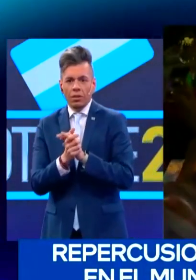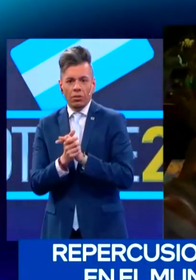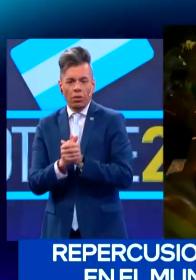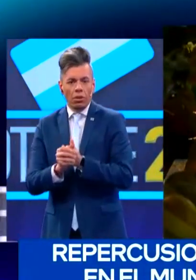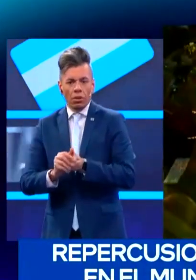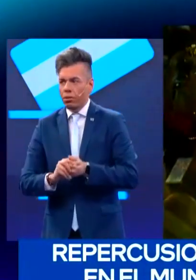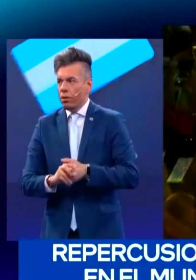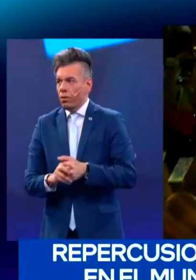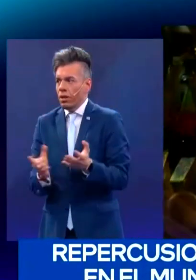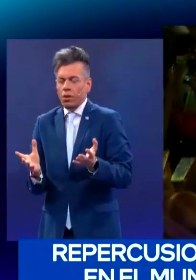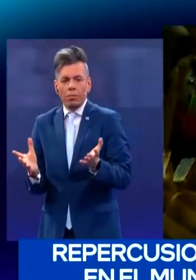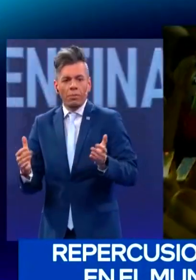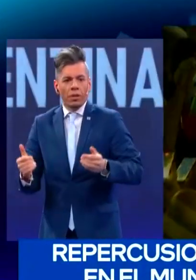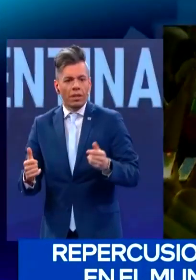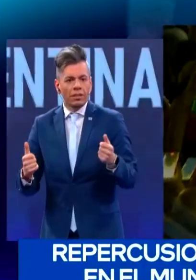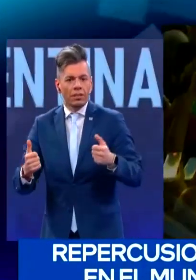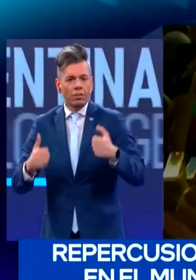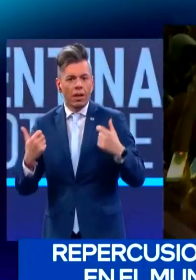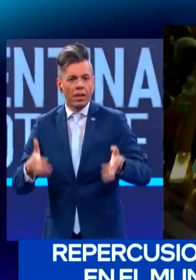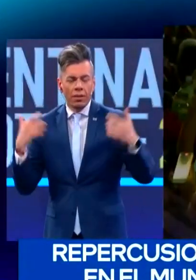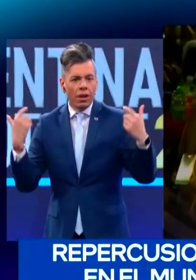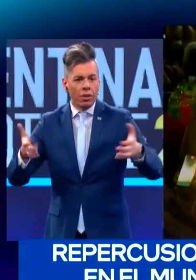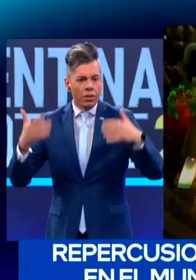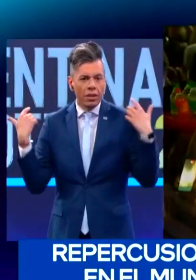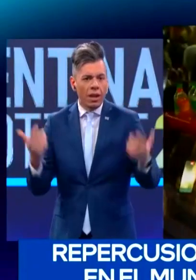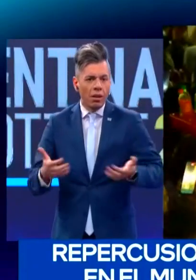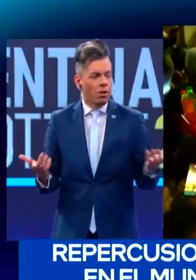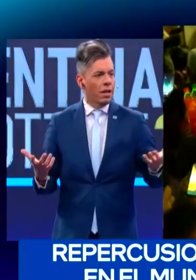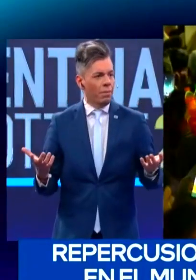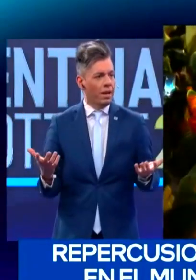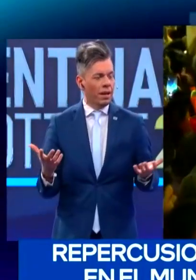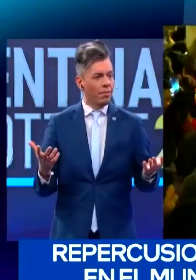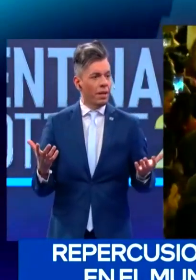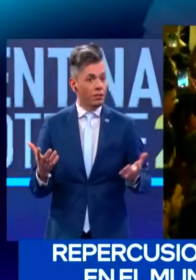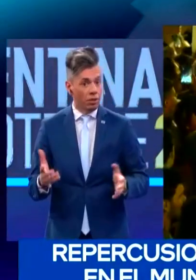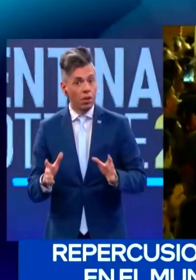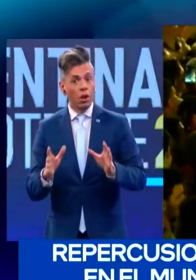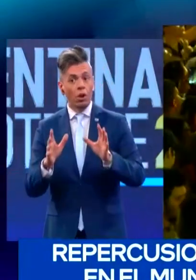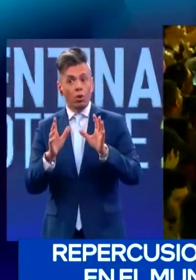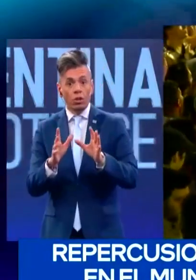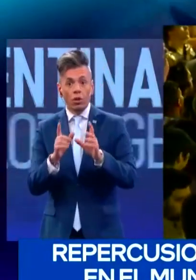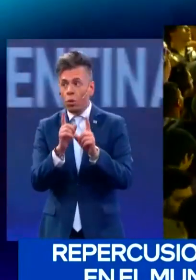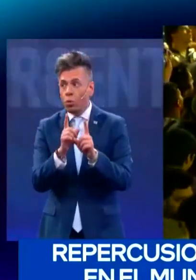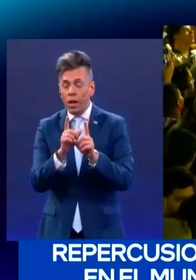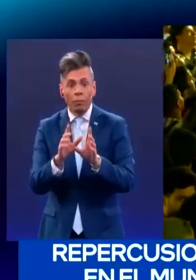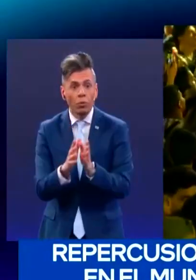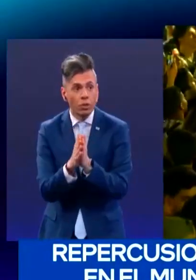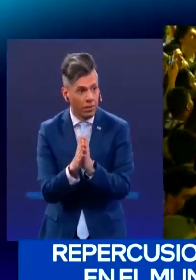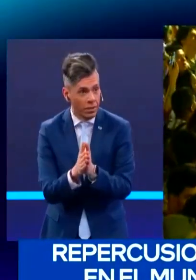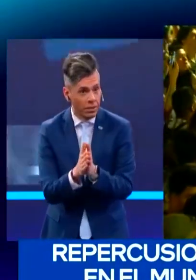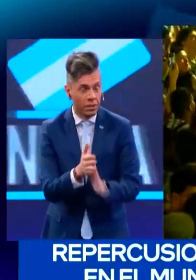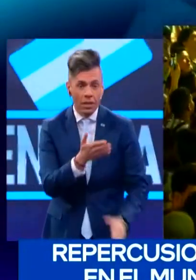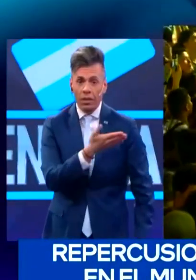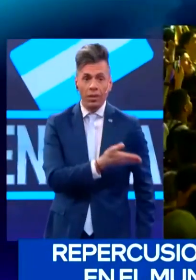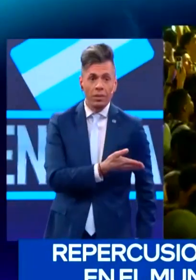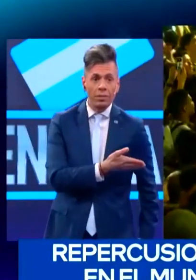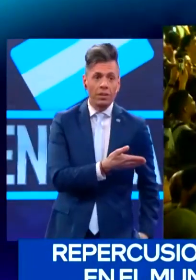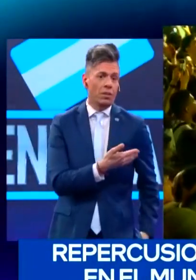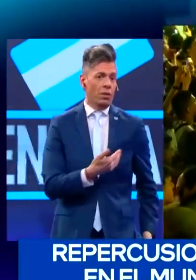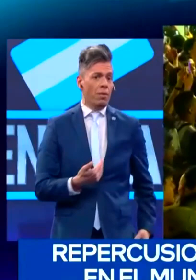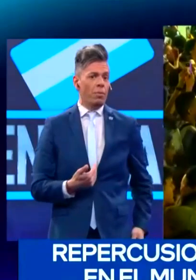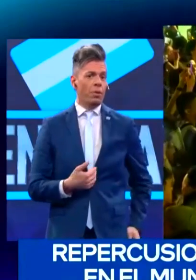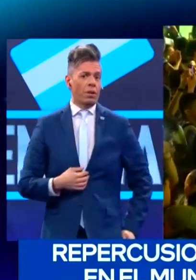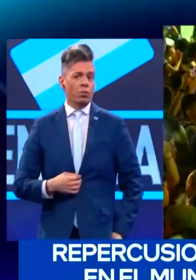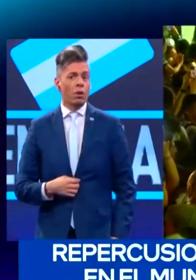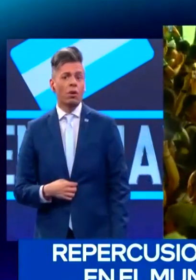decía, yo no voy a votar al normal porque necesito a alguien que venga con ideas locas para cambiar esto. Lo escuché no una, muchas veces. Evidentemente,